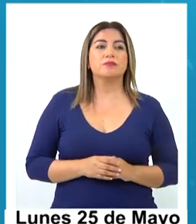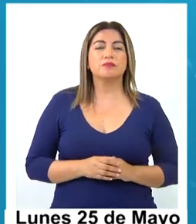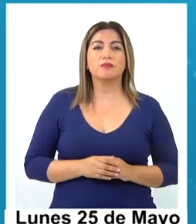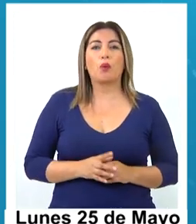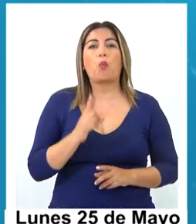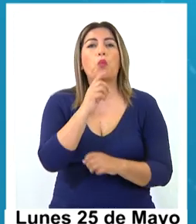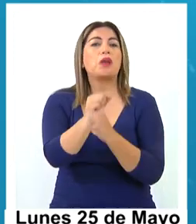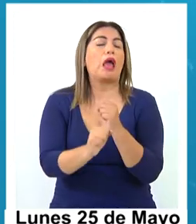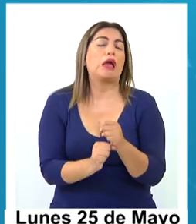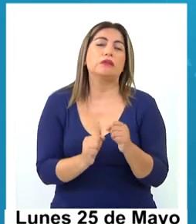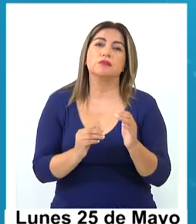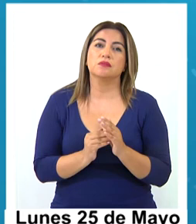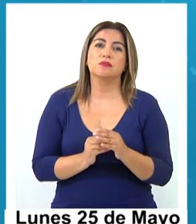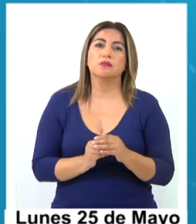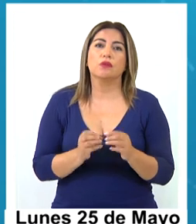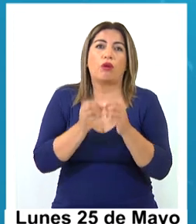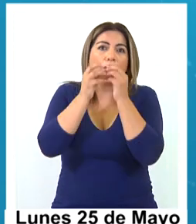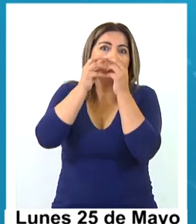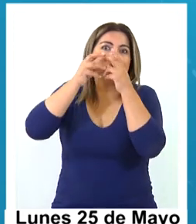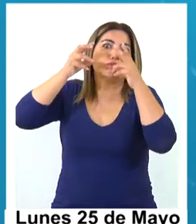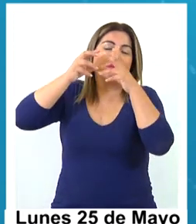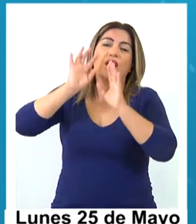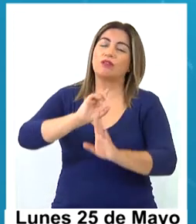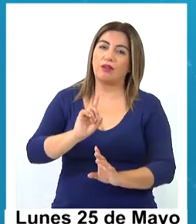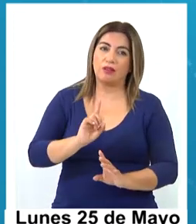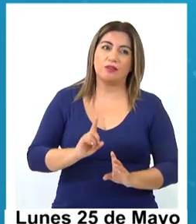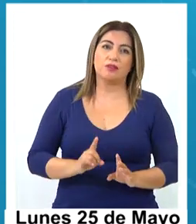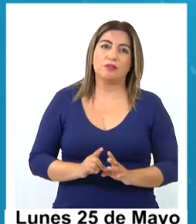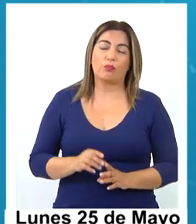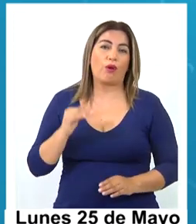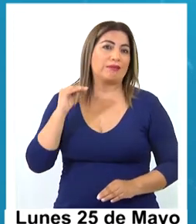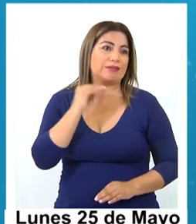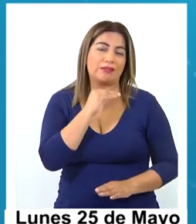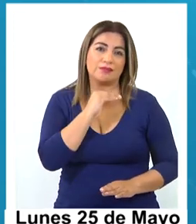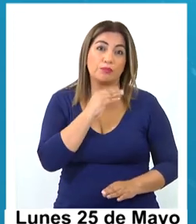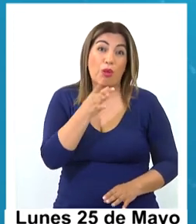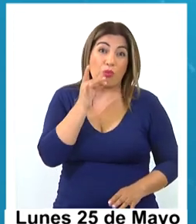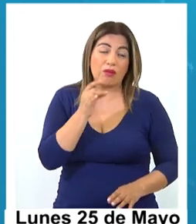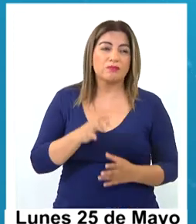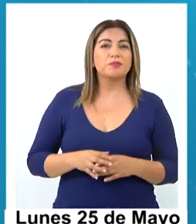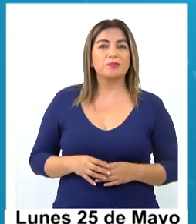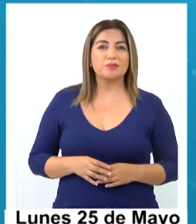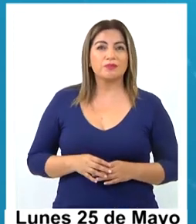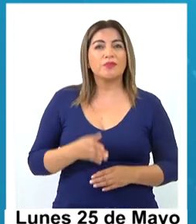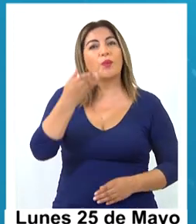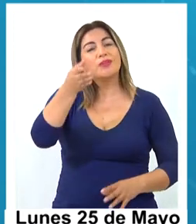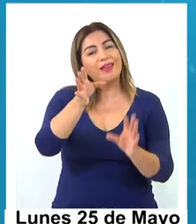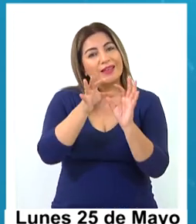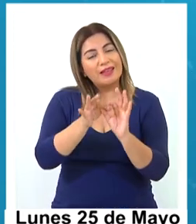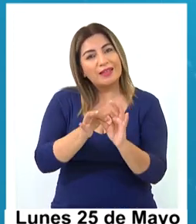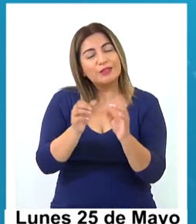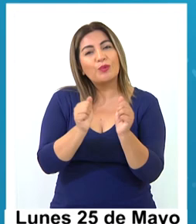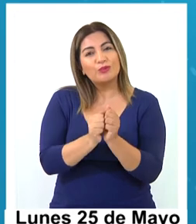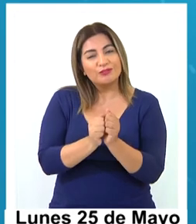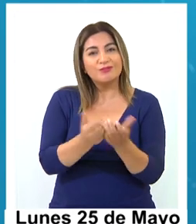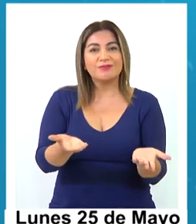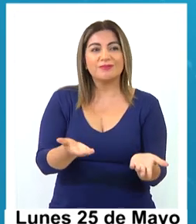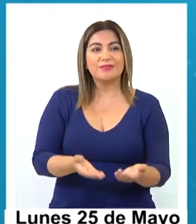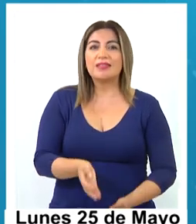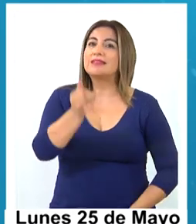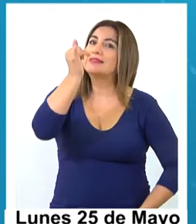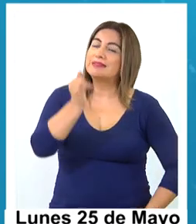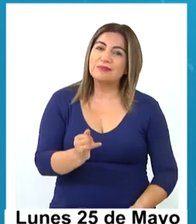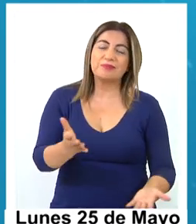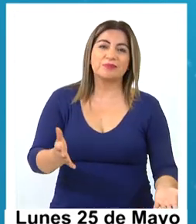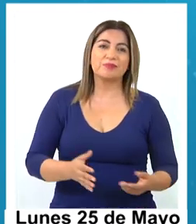esperarse pues pero hasta un año la idea que no crees con un año en condiciones normales uno ideal tiene recomendaría ir al tiro macarena gracias por haber estado con